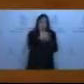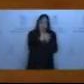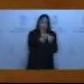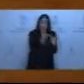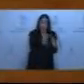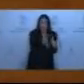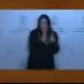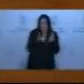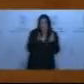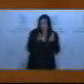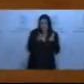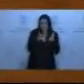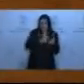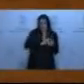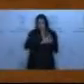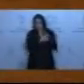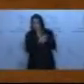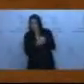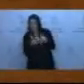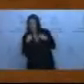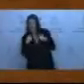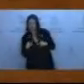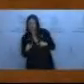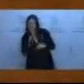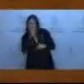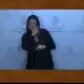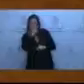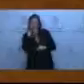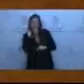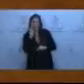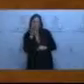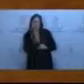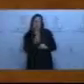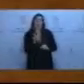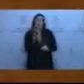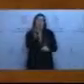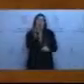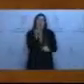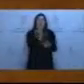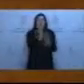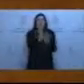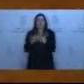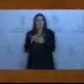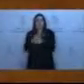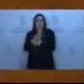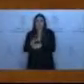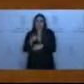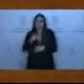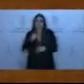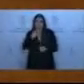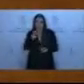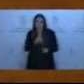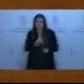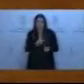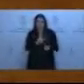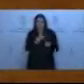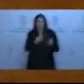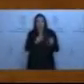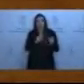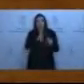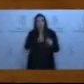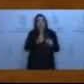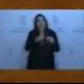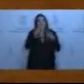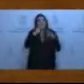beneficios a pérdidas en el 2013 y, además, se viene constatando lo que ya decimos, que la mayor parte de los ingresos de las fundaciones públicas